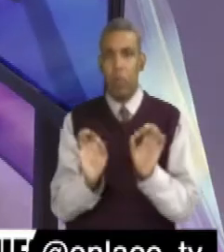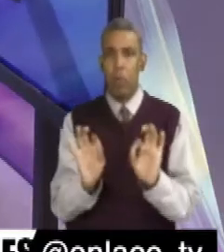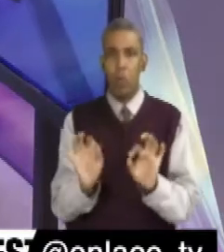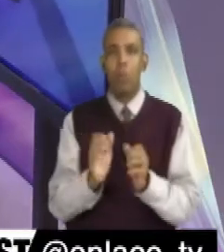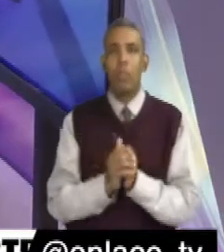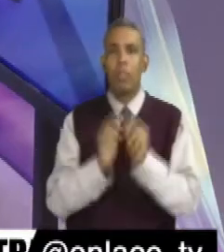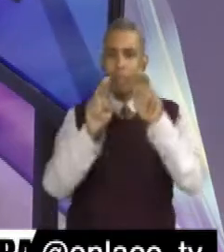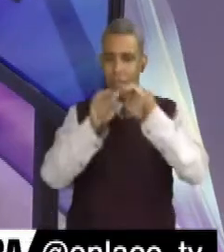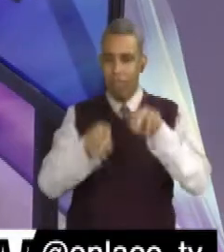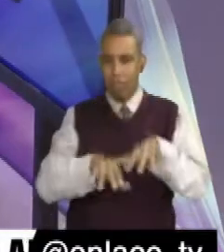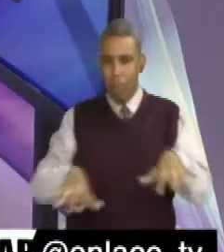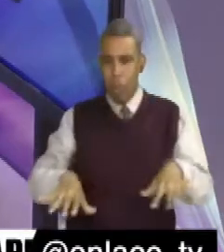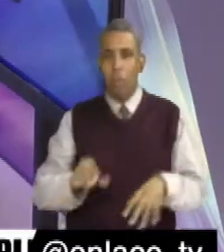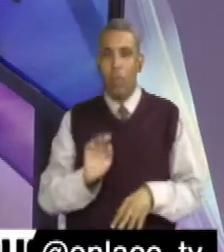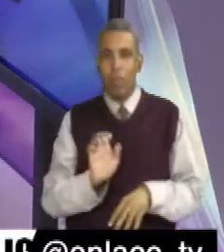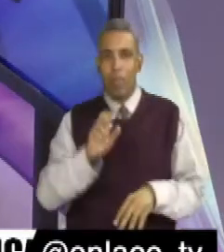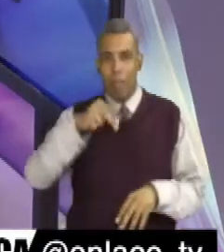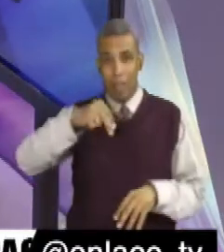nuestra página web